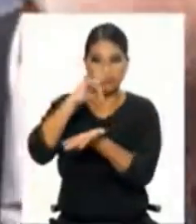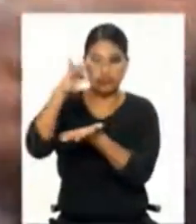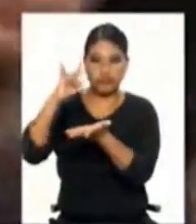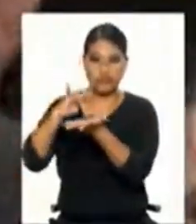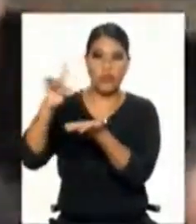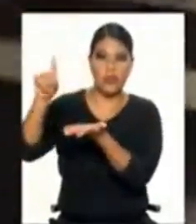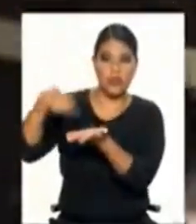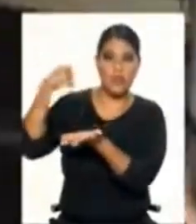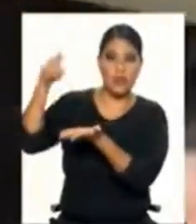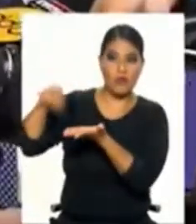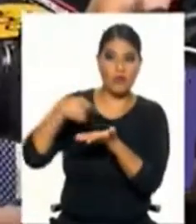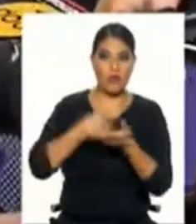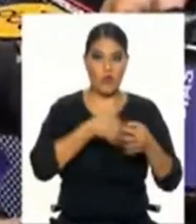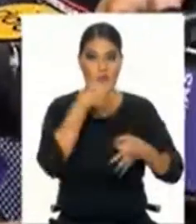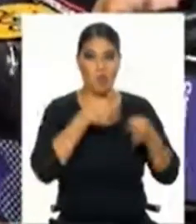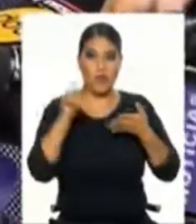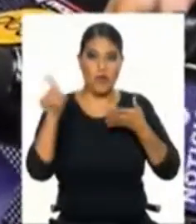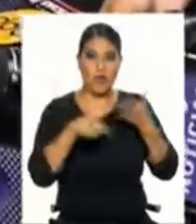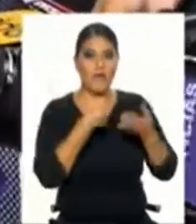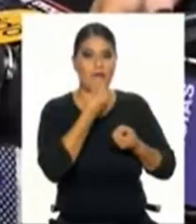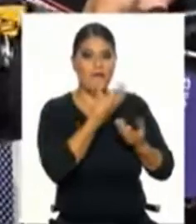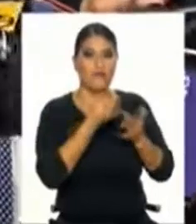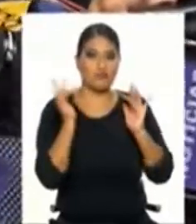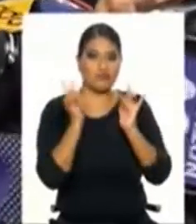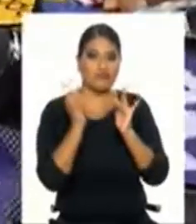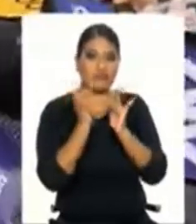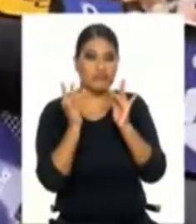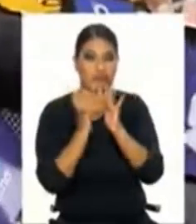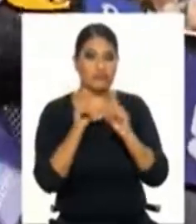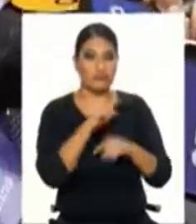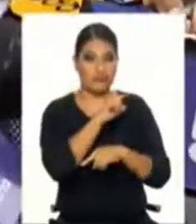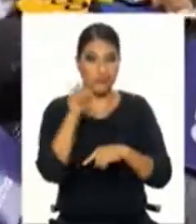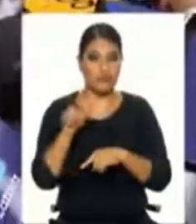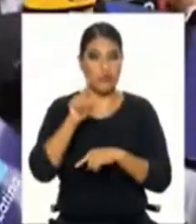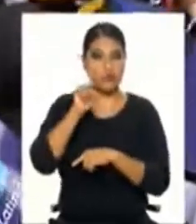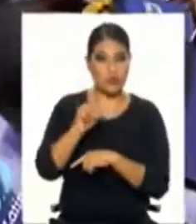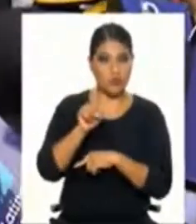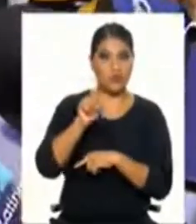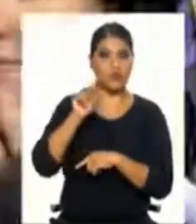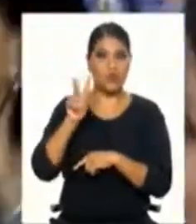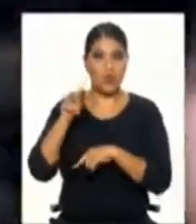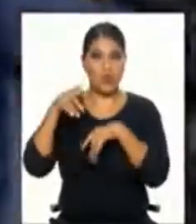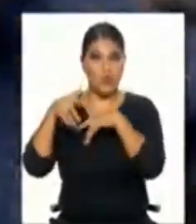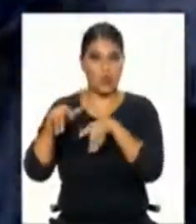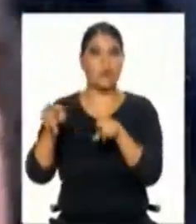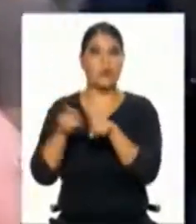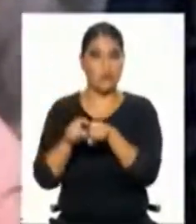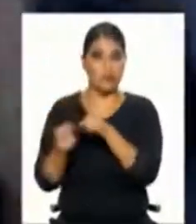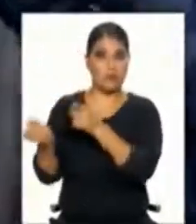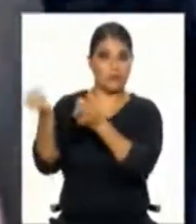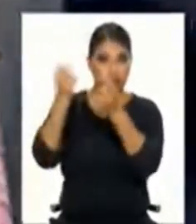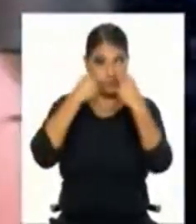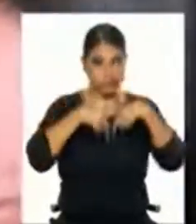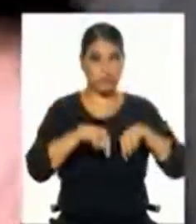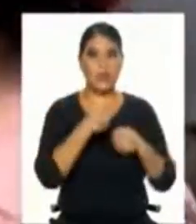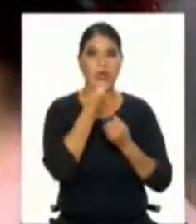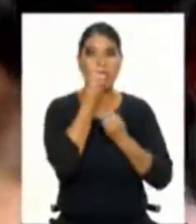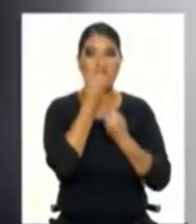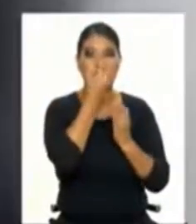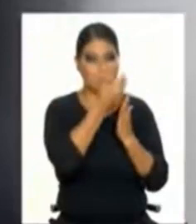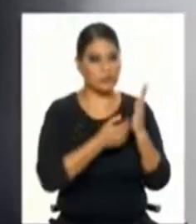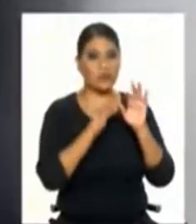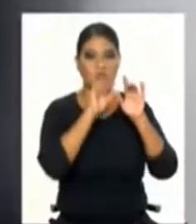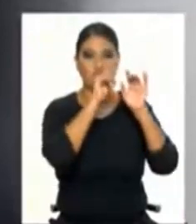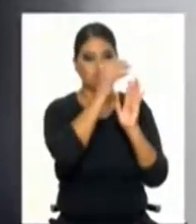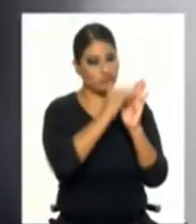dama Nadine Heredia, quien es pues esposa del ex presidente Ollanta Humala, al haber